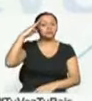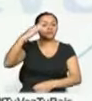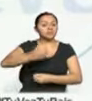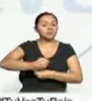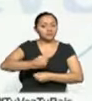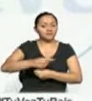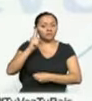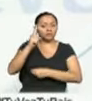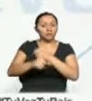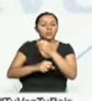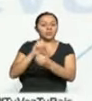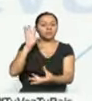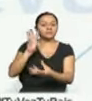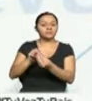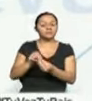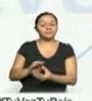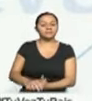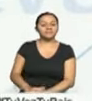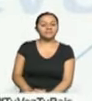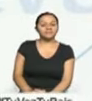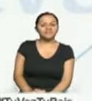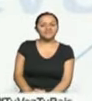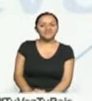Policía Nacional en el Azuay.